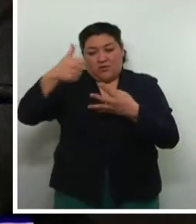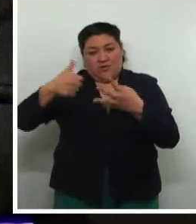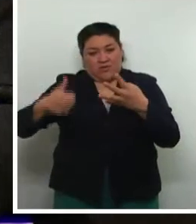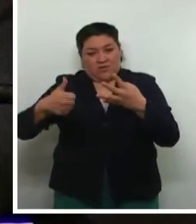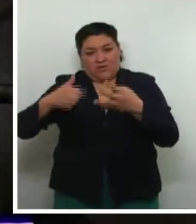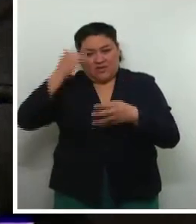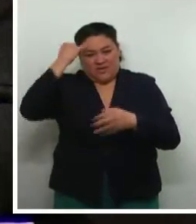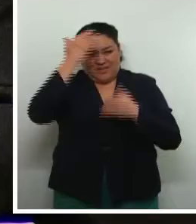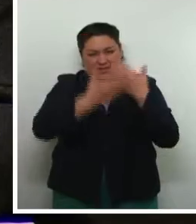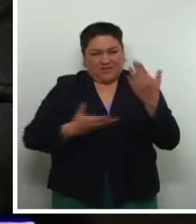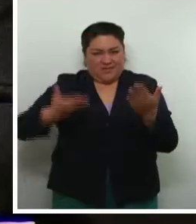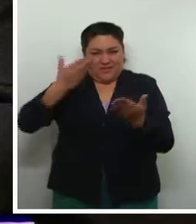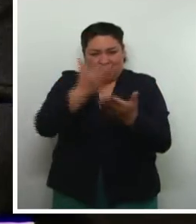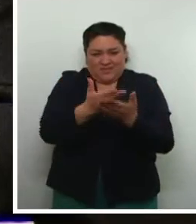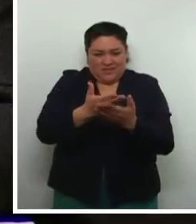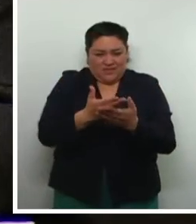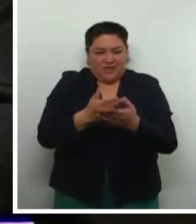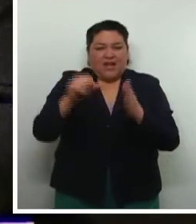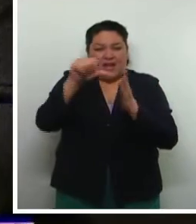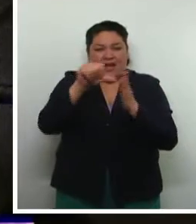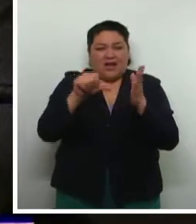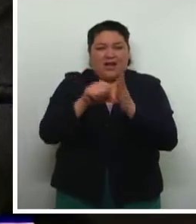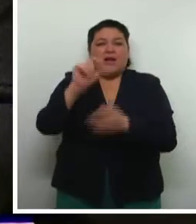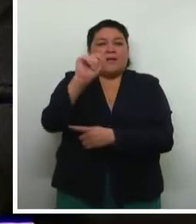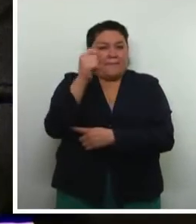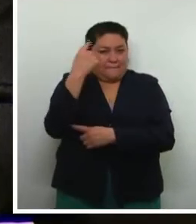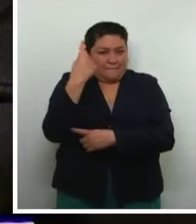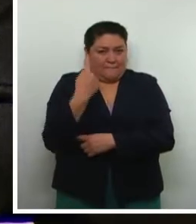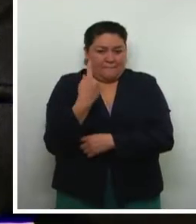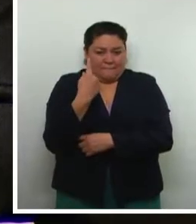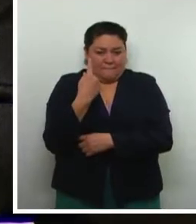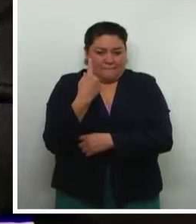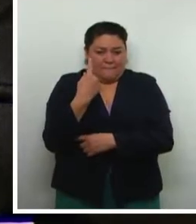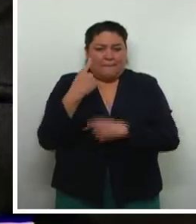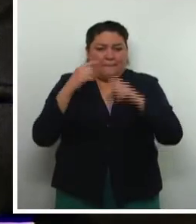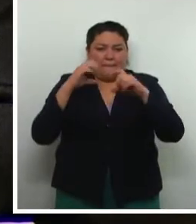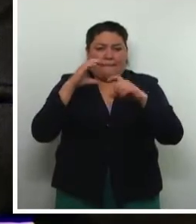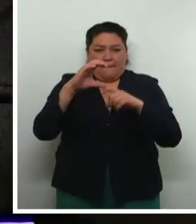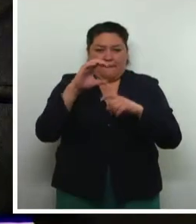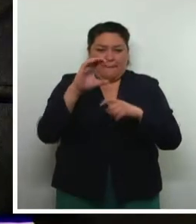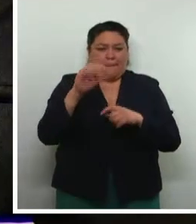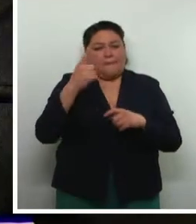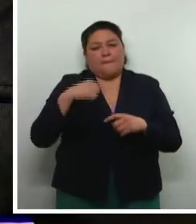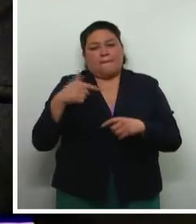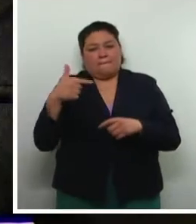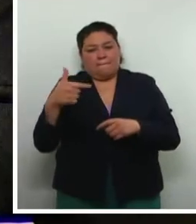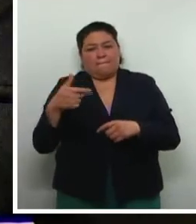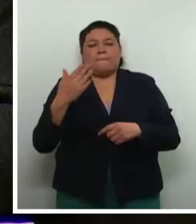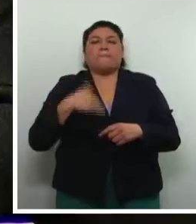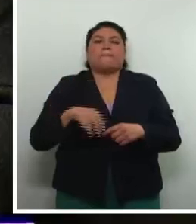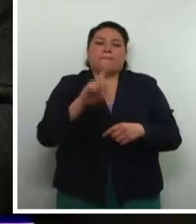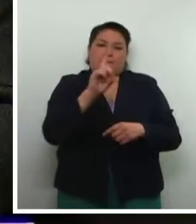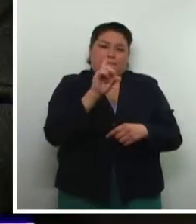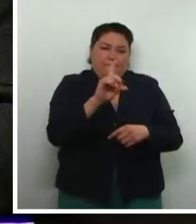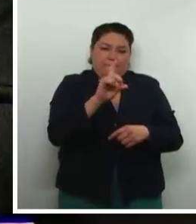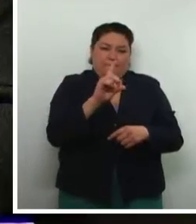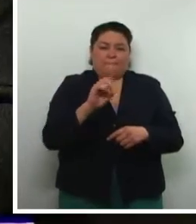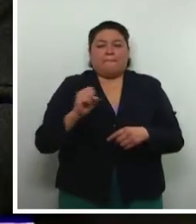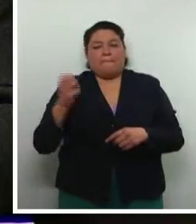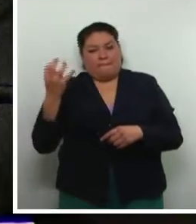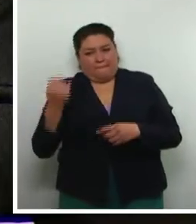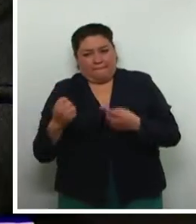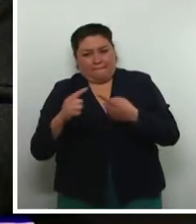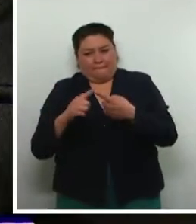reservas que presentó al artículo 21 en el inciso C, numeral 7, inciso D, en el numeral 9